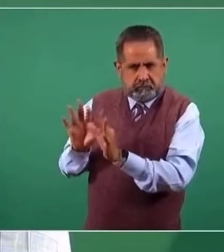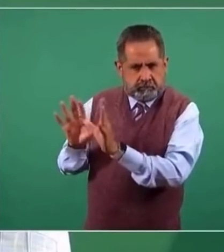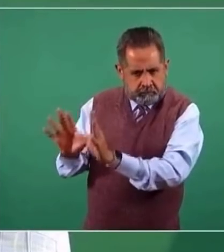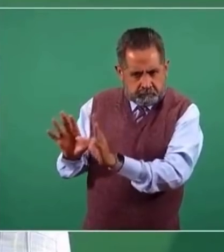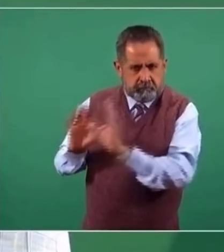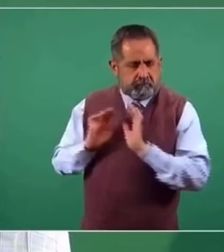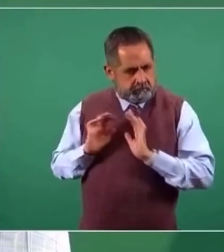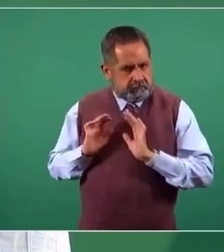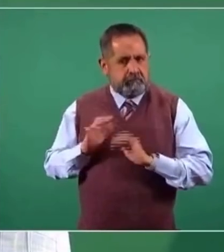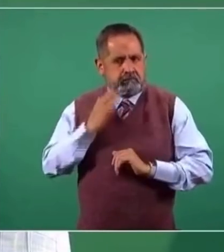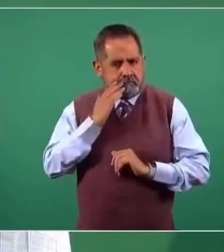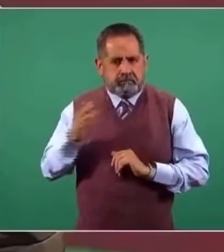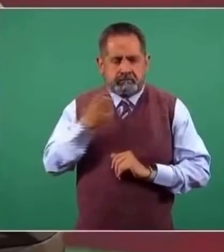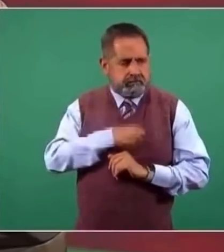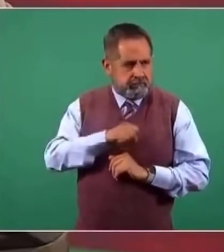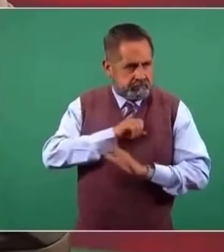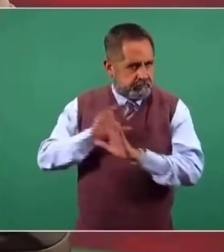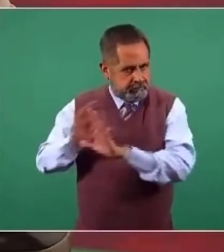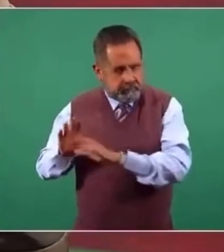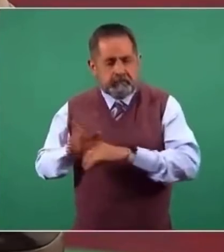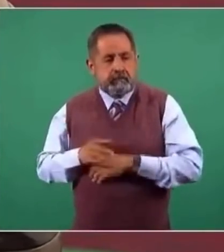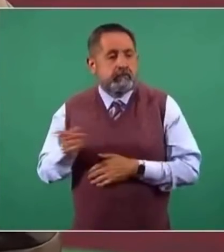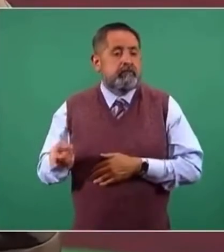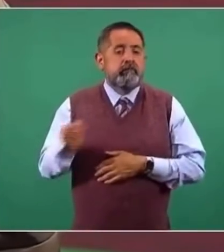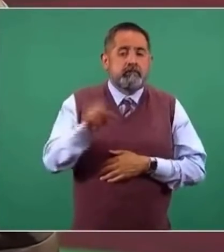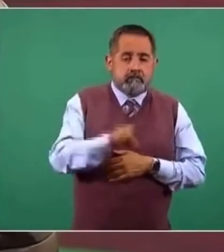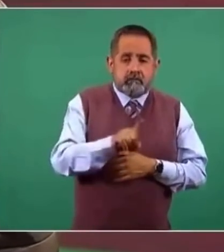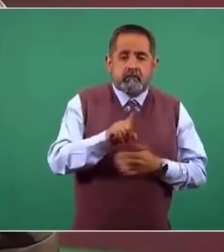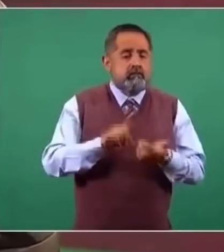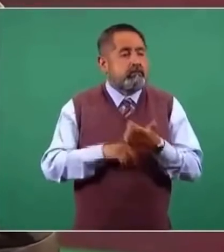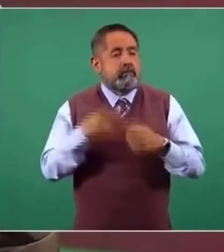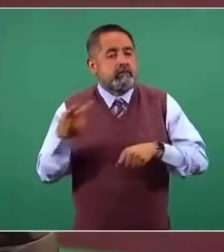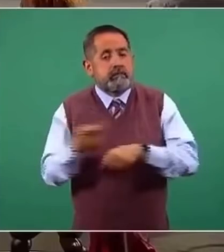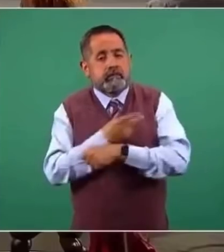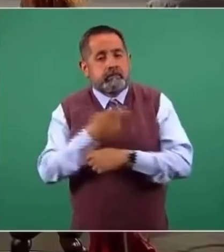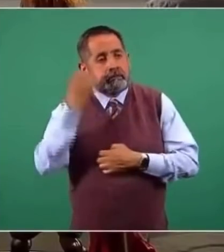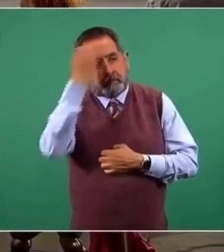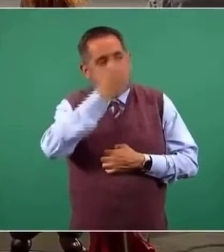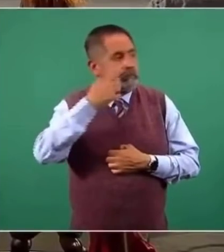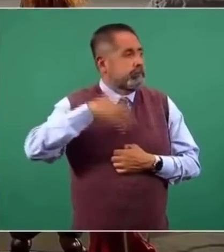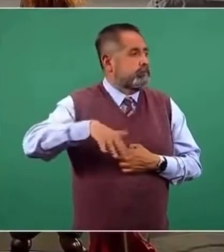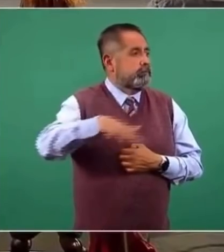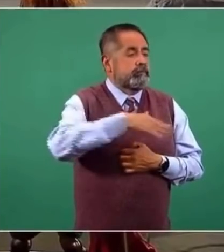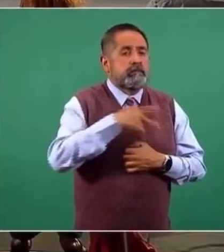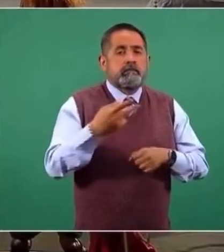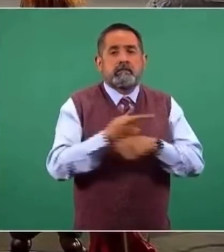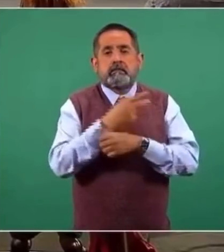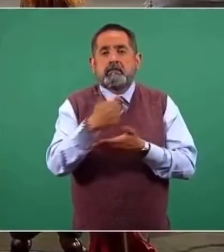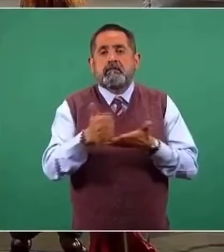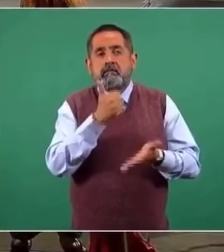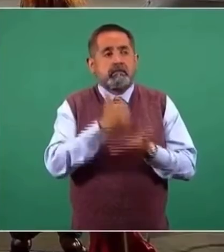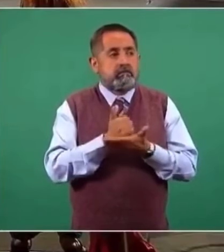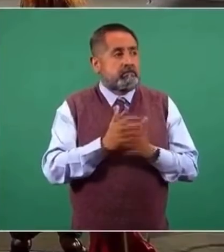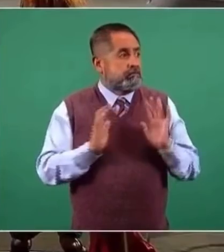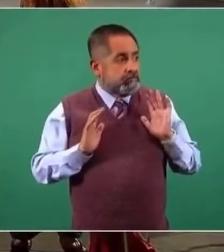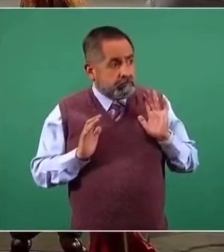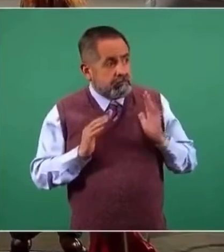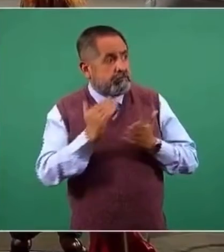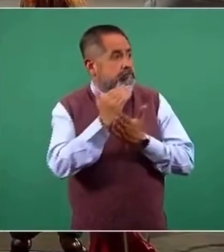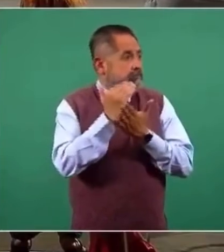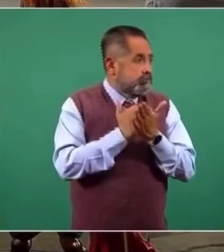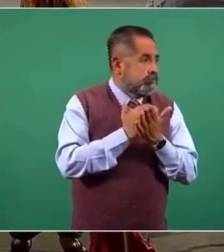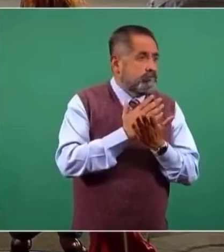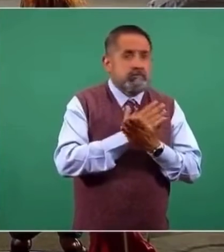educación listos para regresar a las aulas, lo que entonces ahora viene es la evaluación del riesgo en la entidad y en los